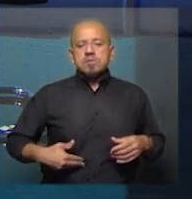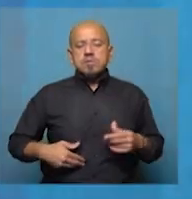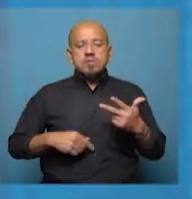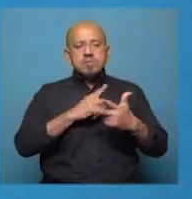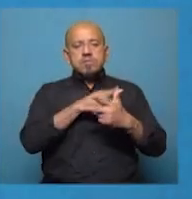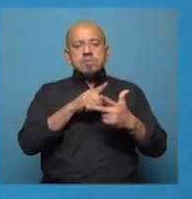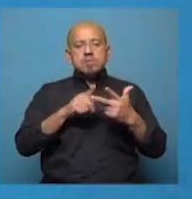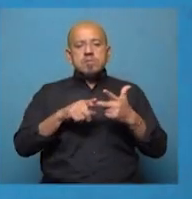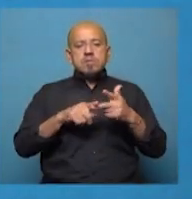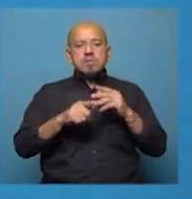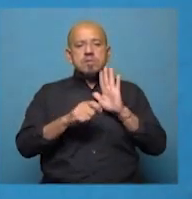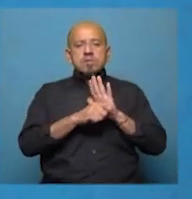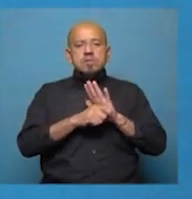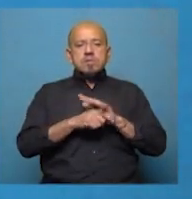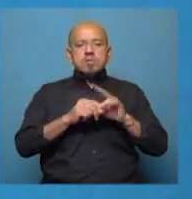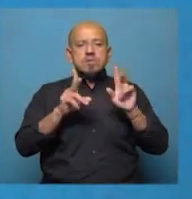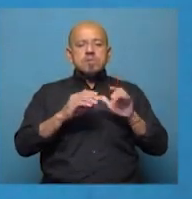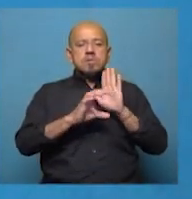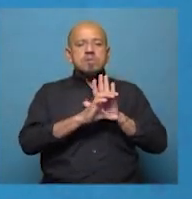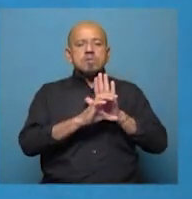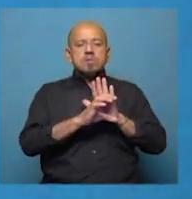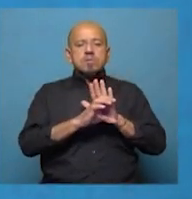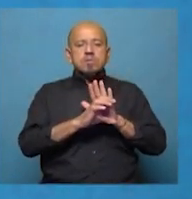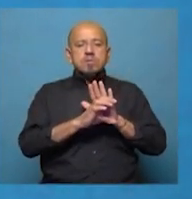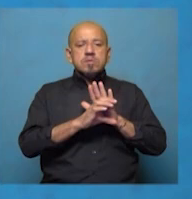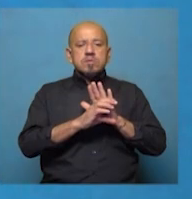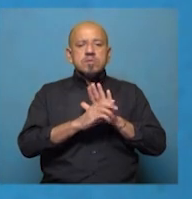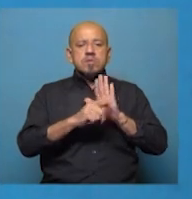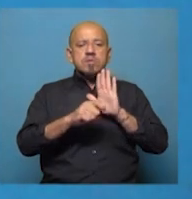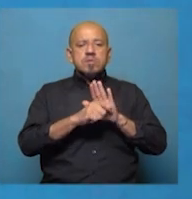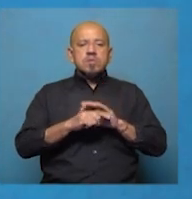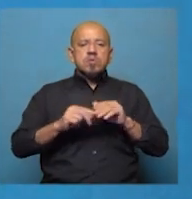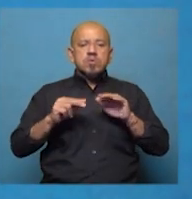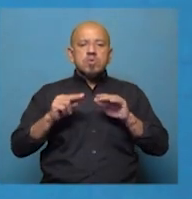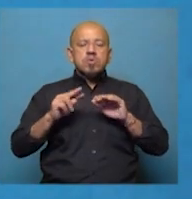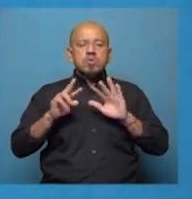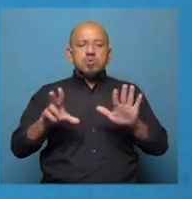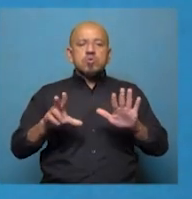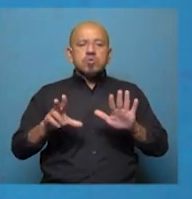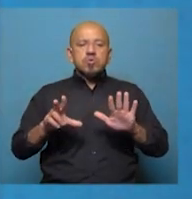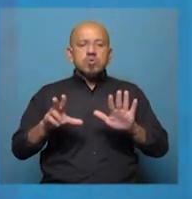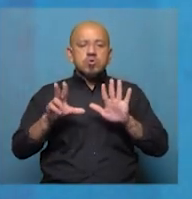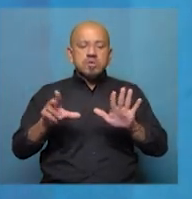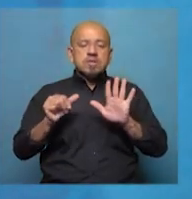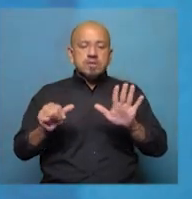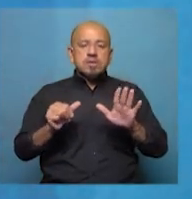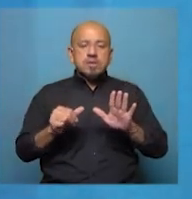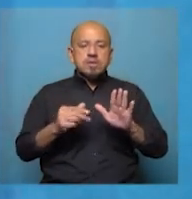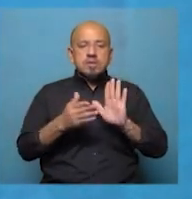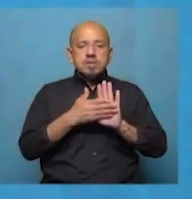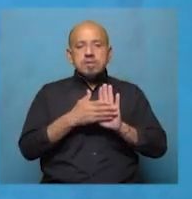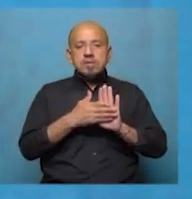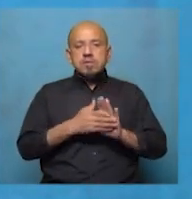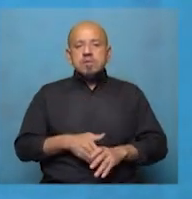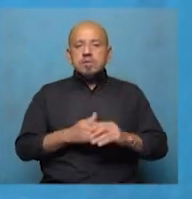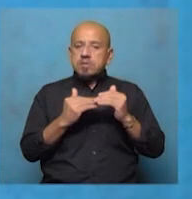artículos se basa en cuestiones constitucionales No él cita el artículo 8 y el 86 de la constitución en el 8o dice y parte de la base